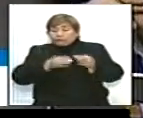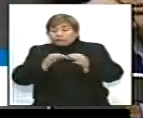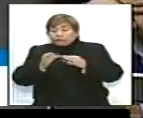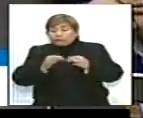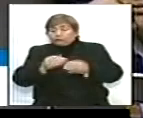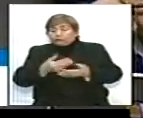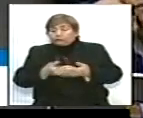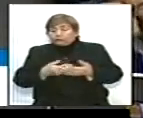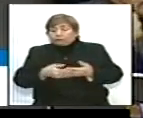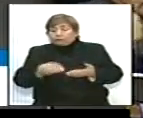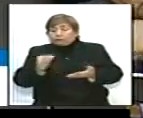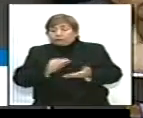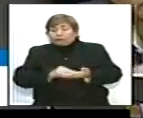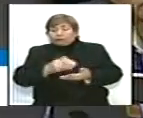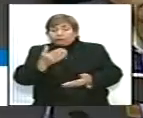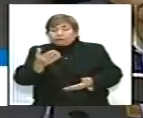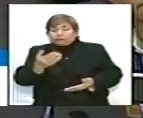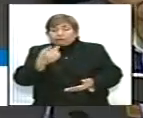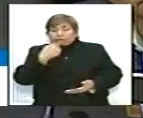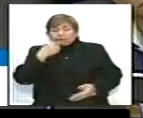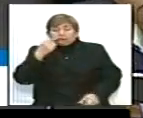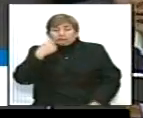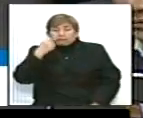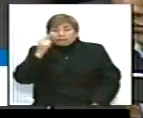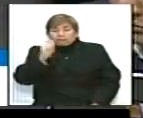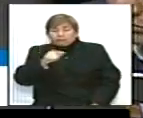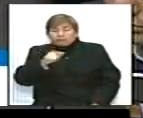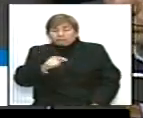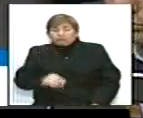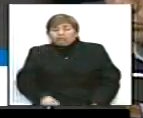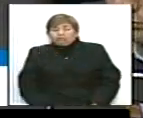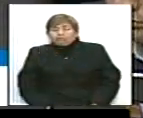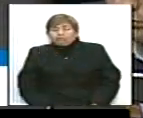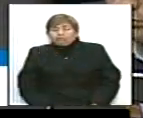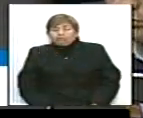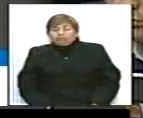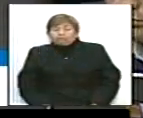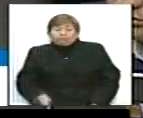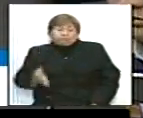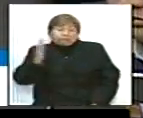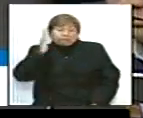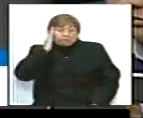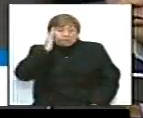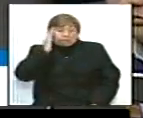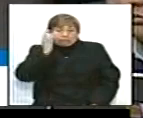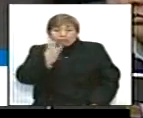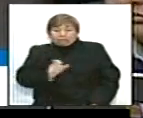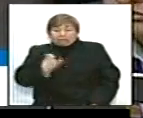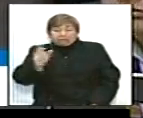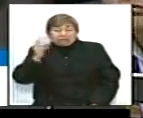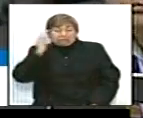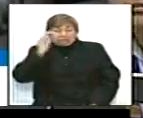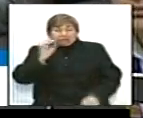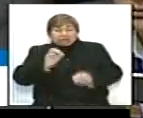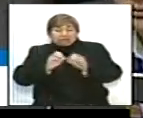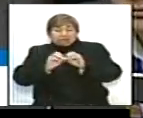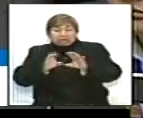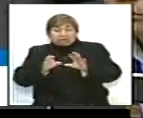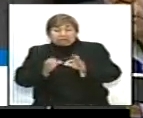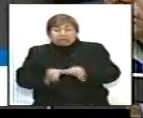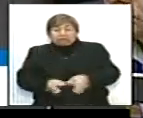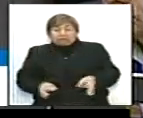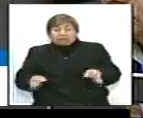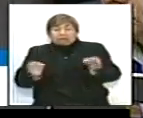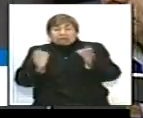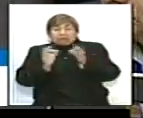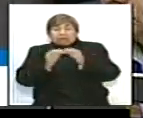eso y además, señor presidente, haciendo mención para que el país sepa, porque yo creo que el país lo tiene muy claro, la importancia